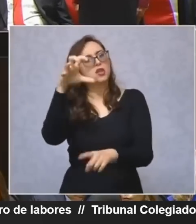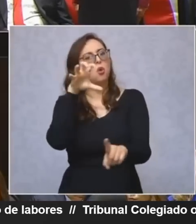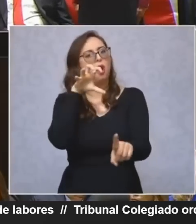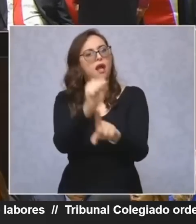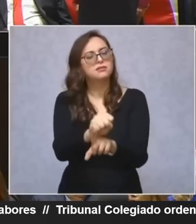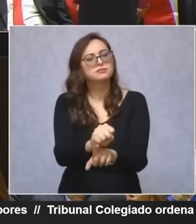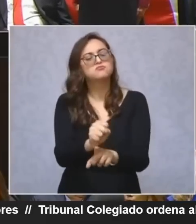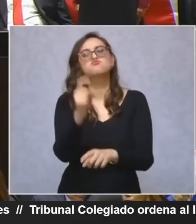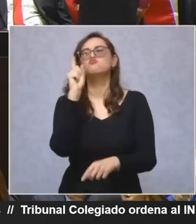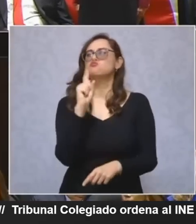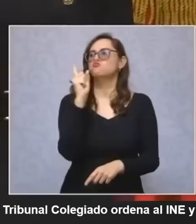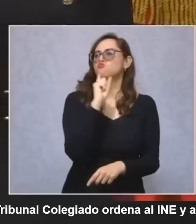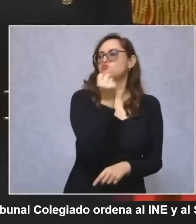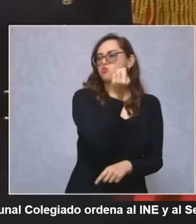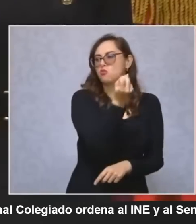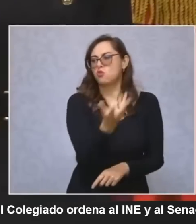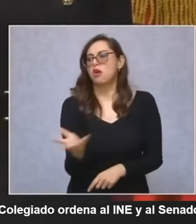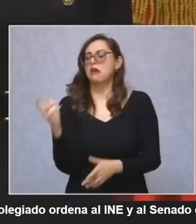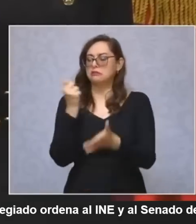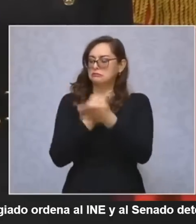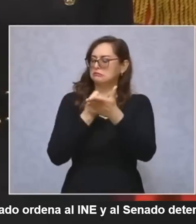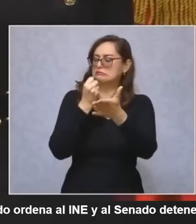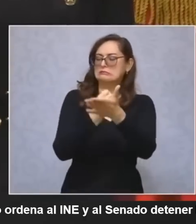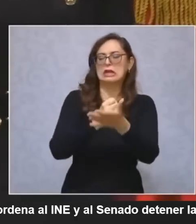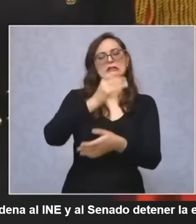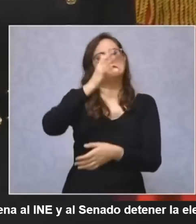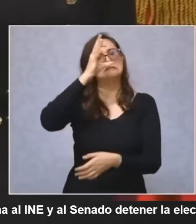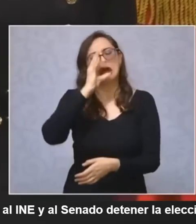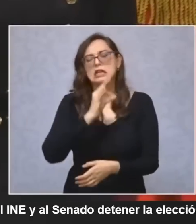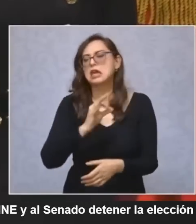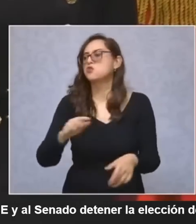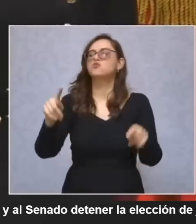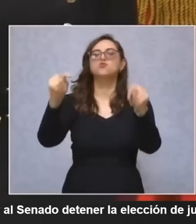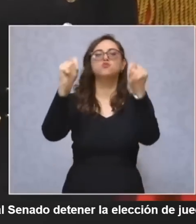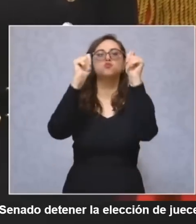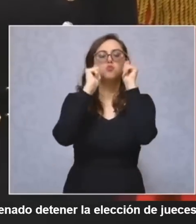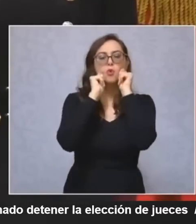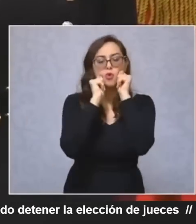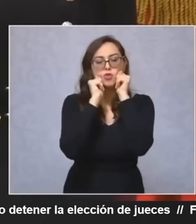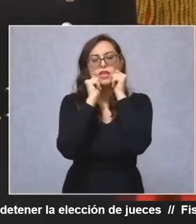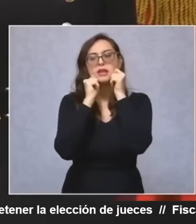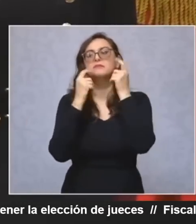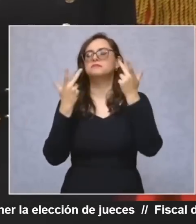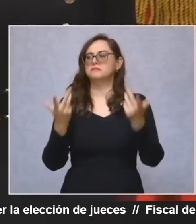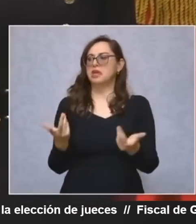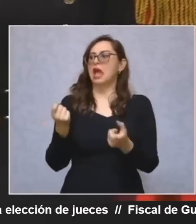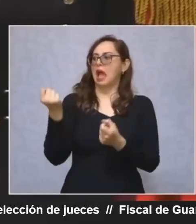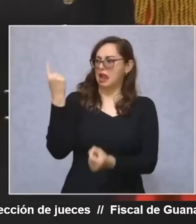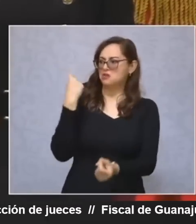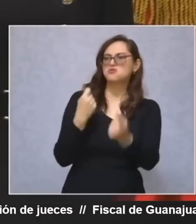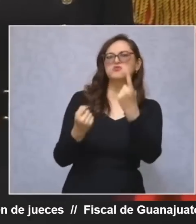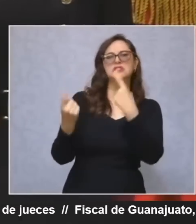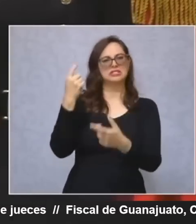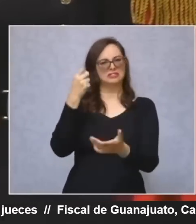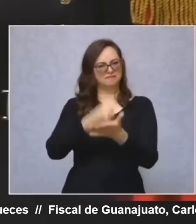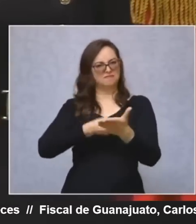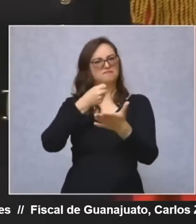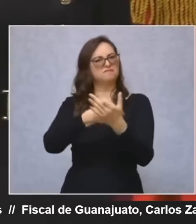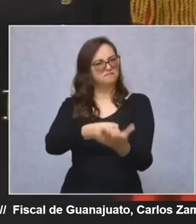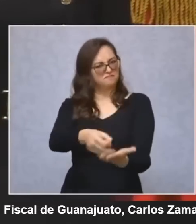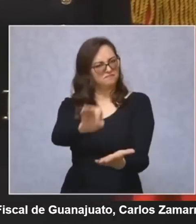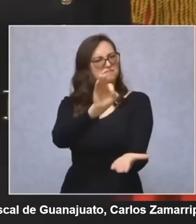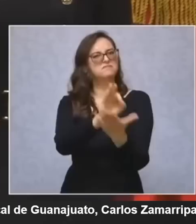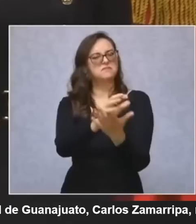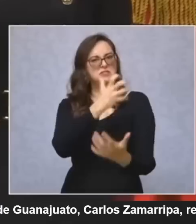las que lucharon y no lo lograron. Llegan las que pudieron alzar la voz y las que no